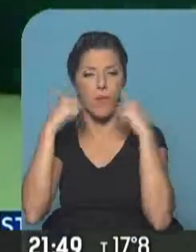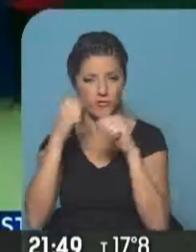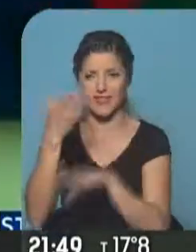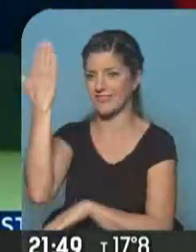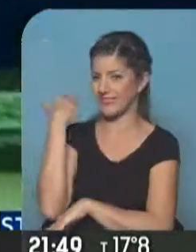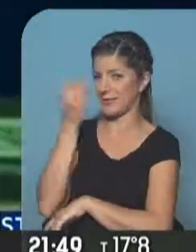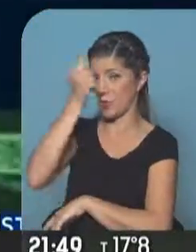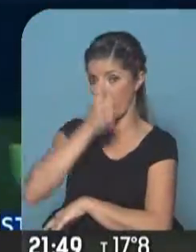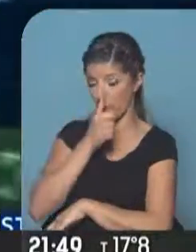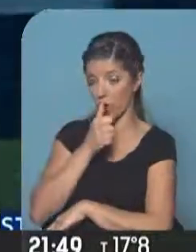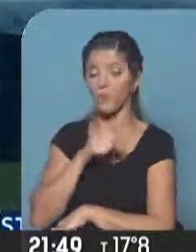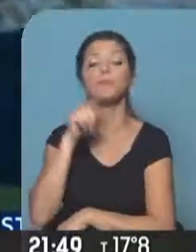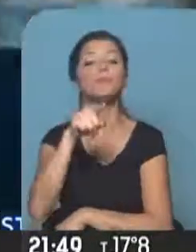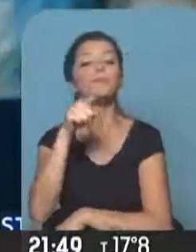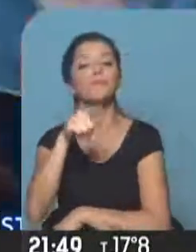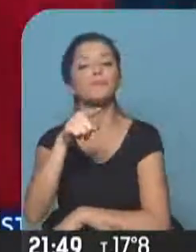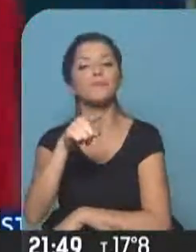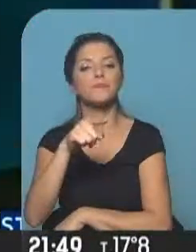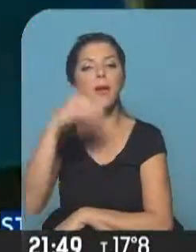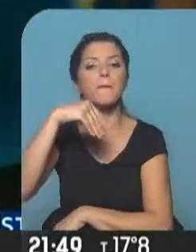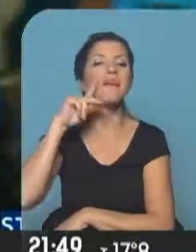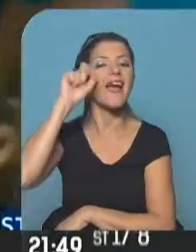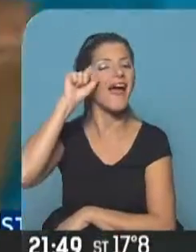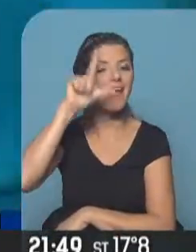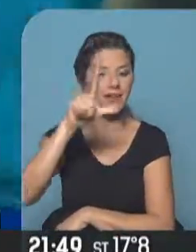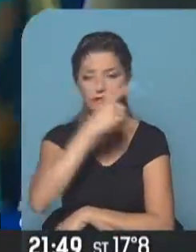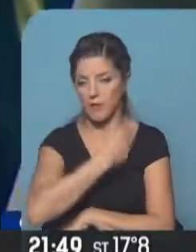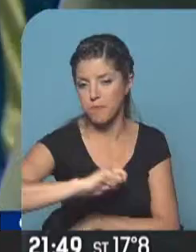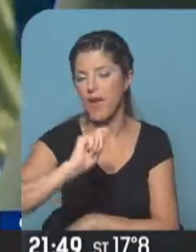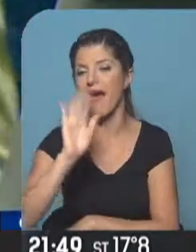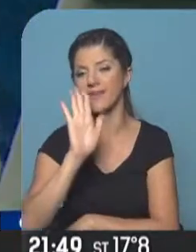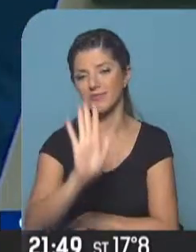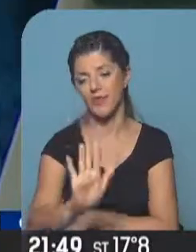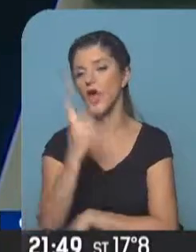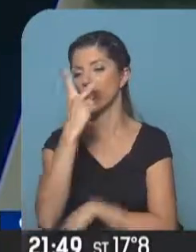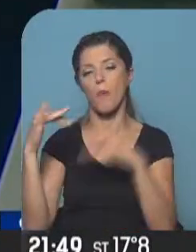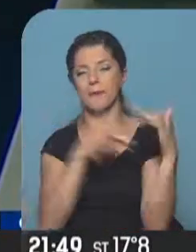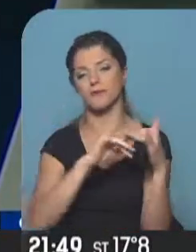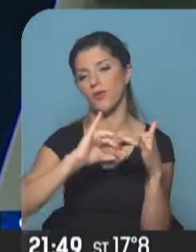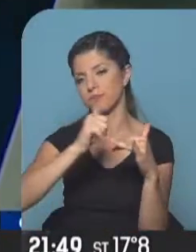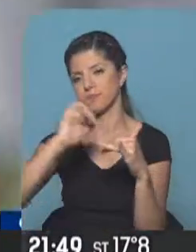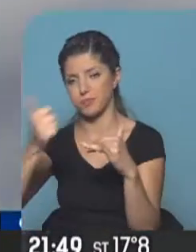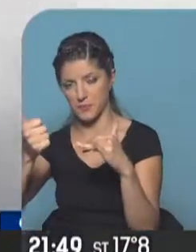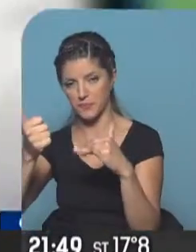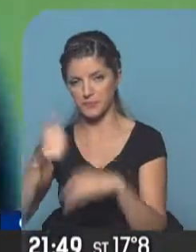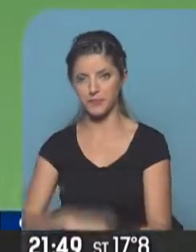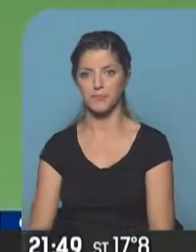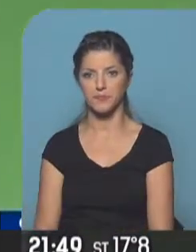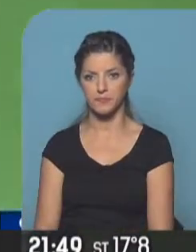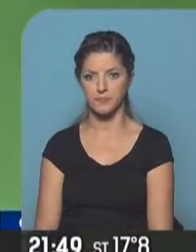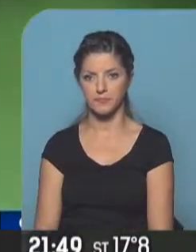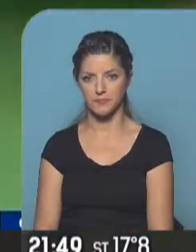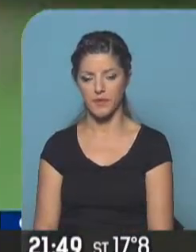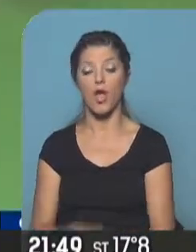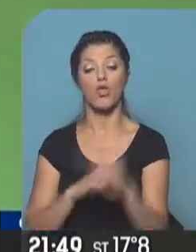Ese revés de Mikhail Kukushkin hizo estragos, ganó sus dos partidos de singles contra Peri Schwartzman, el juego de